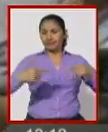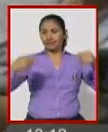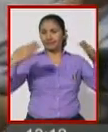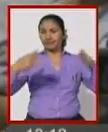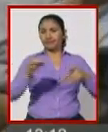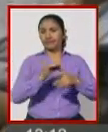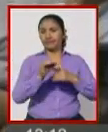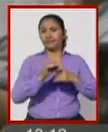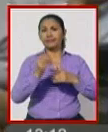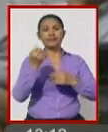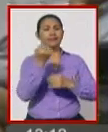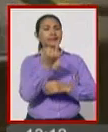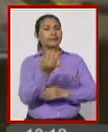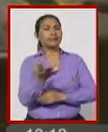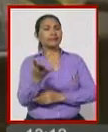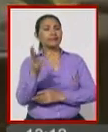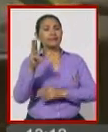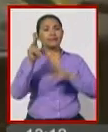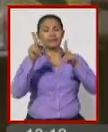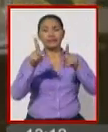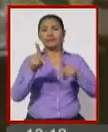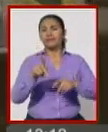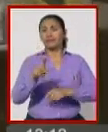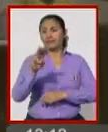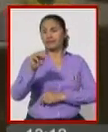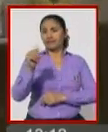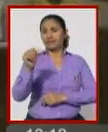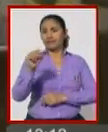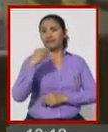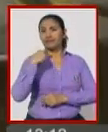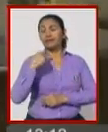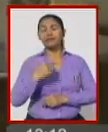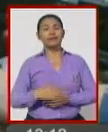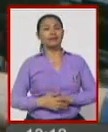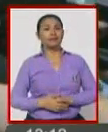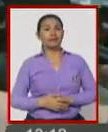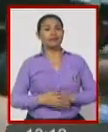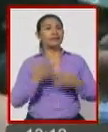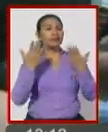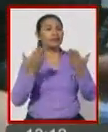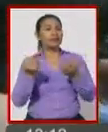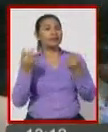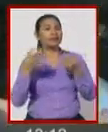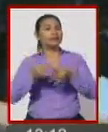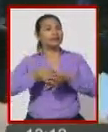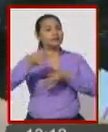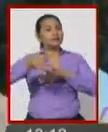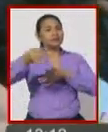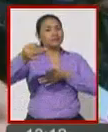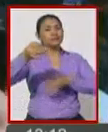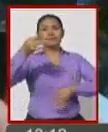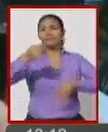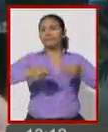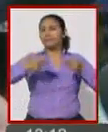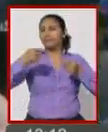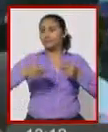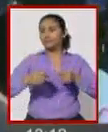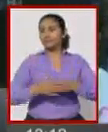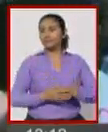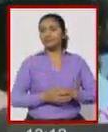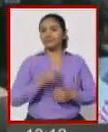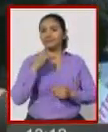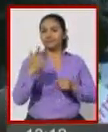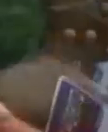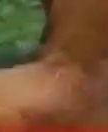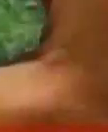oposición y en casos donde están involucrados personal o autoridades del movimiento al socialismo, existe bastante retardación de justicia y